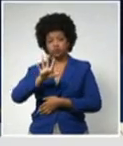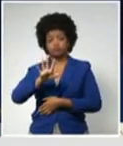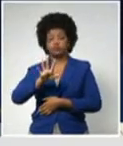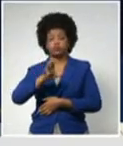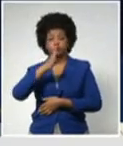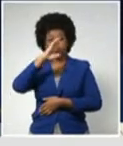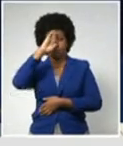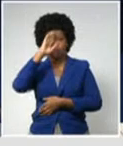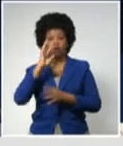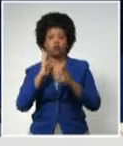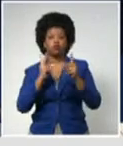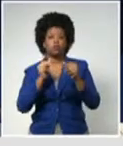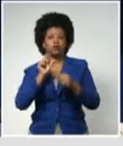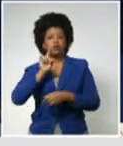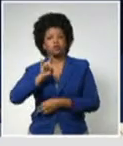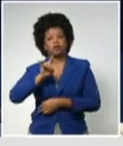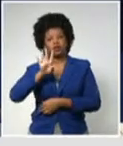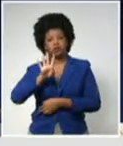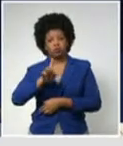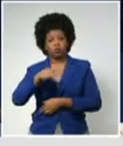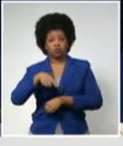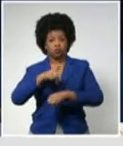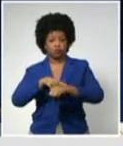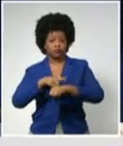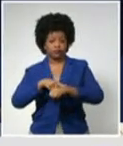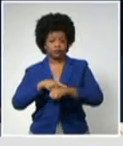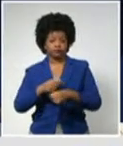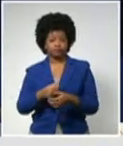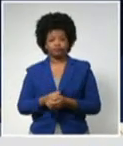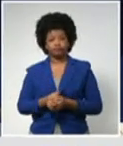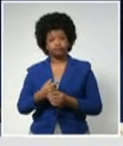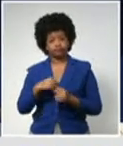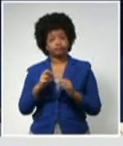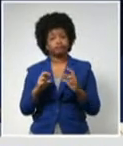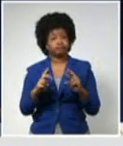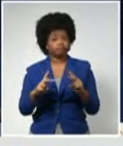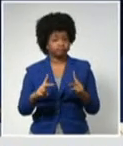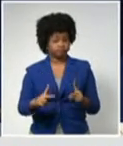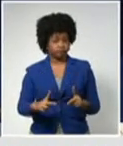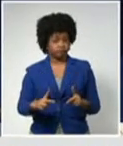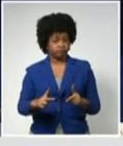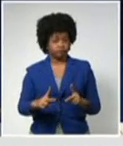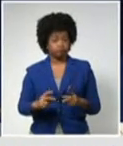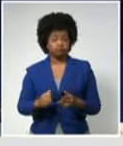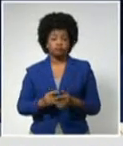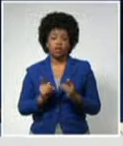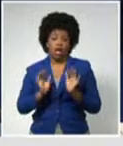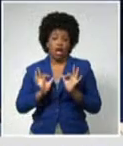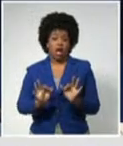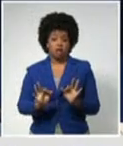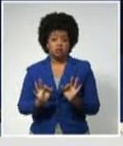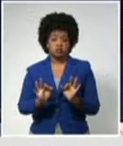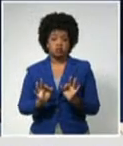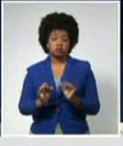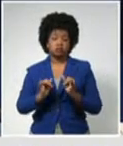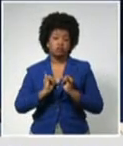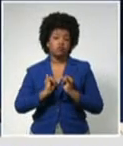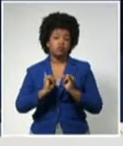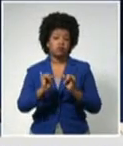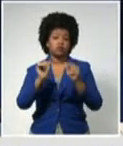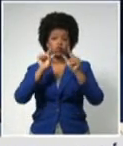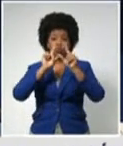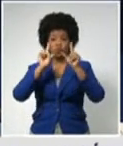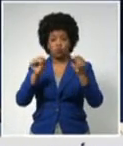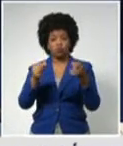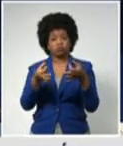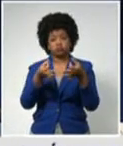COVID-19 en el mundo. Reitero, esa es la posición. Como es natural, cuando yo digo esto, pues